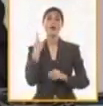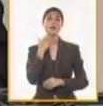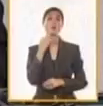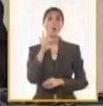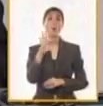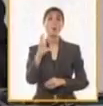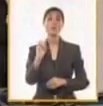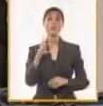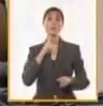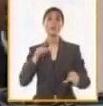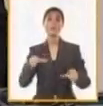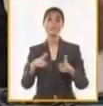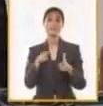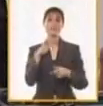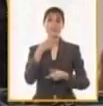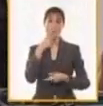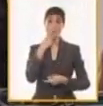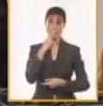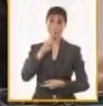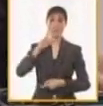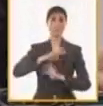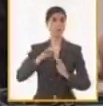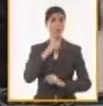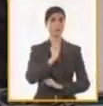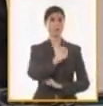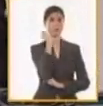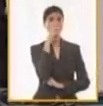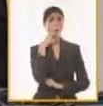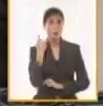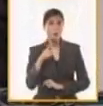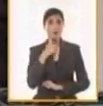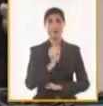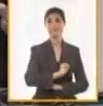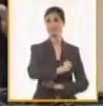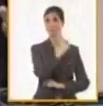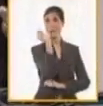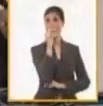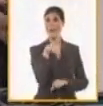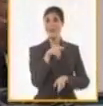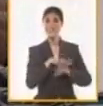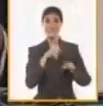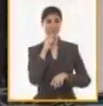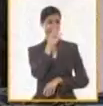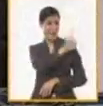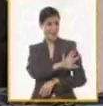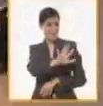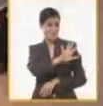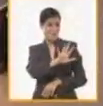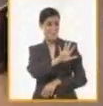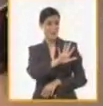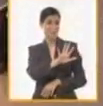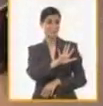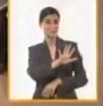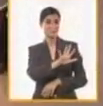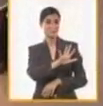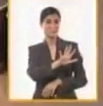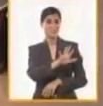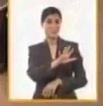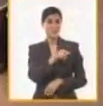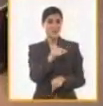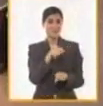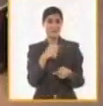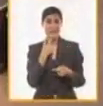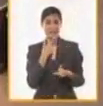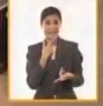derrota contra el fascismo, que las propias autoridades europeas hayan, digamos, imbuido a